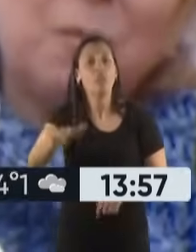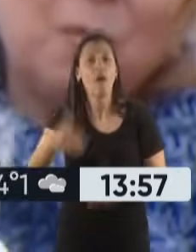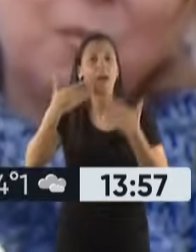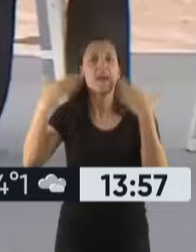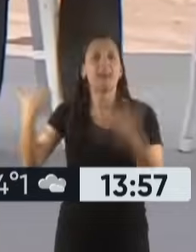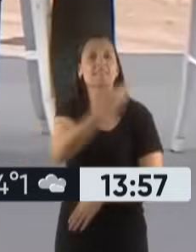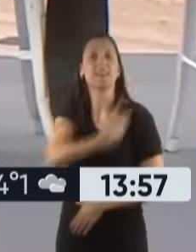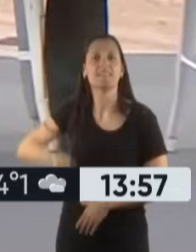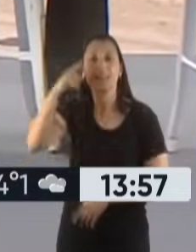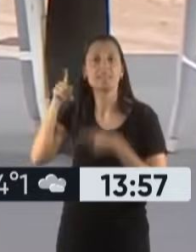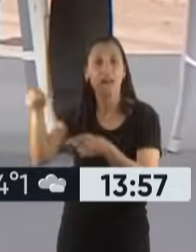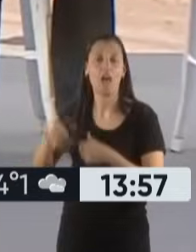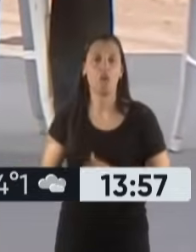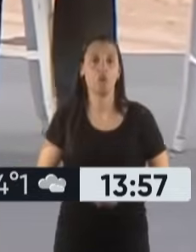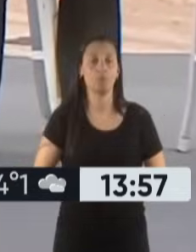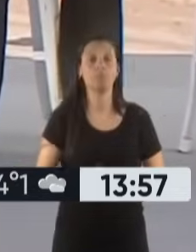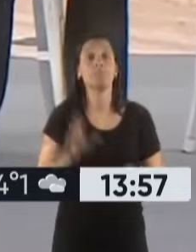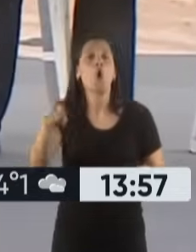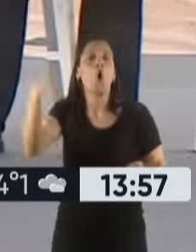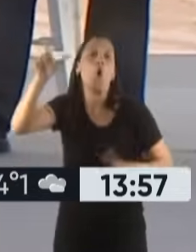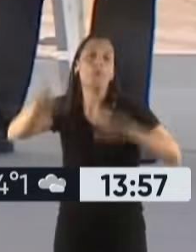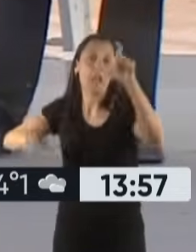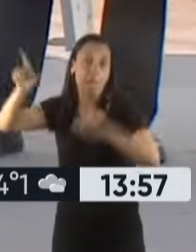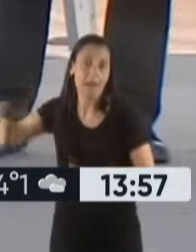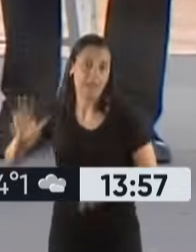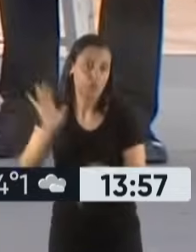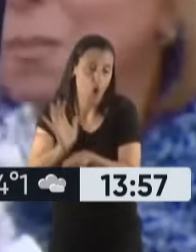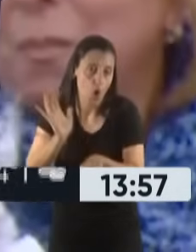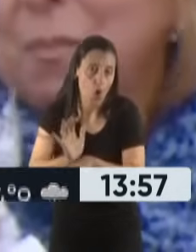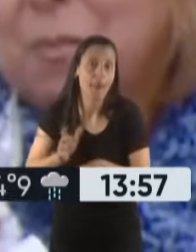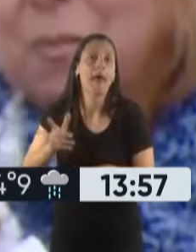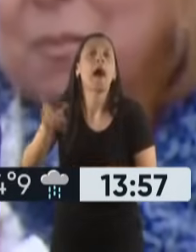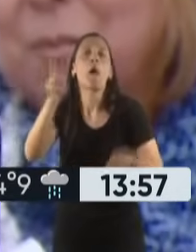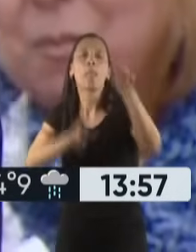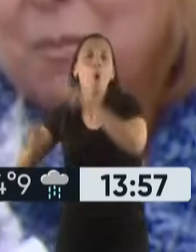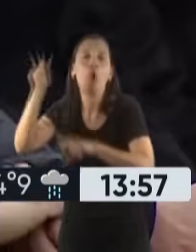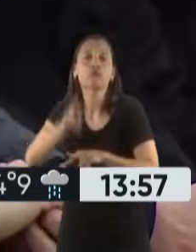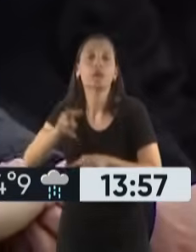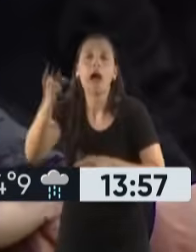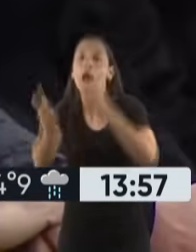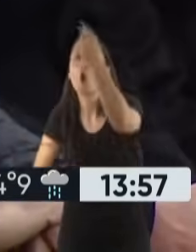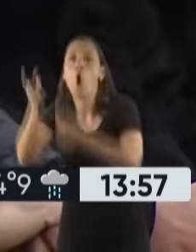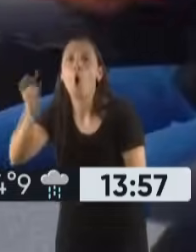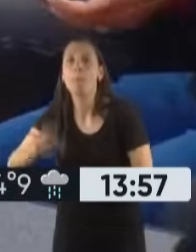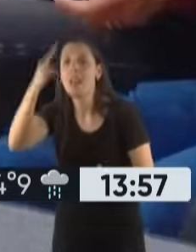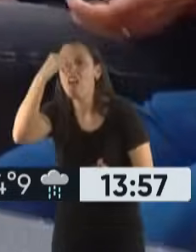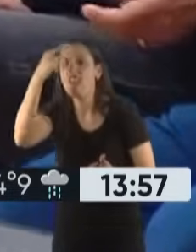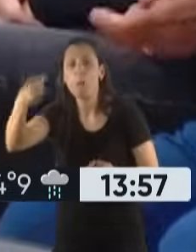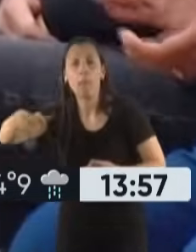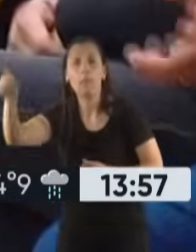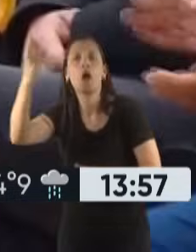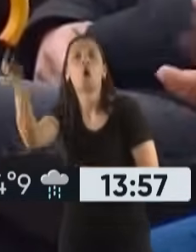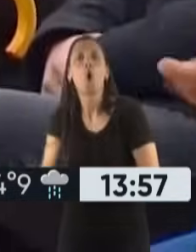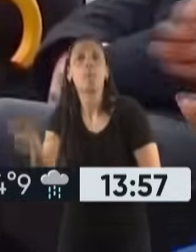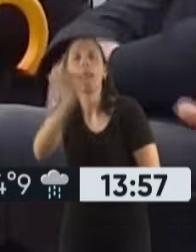Estado! Porque otros los mandarían a comprar las vacunas a las farmacias y hacerle hacer negocios